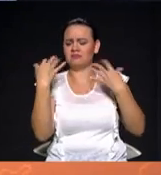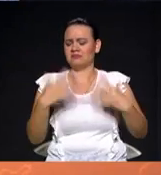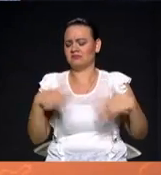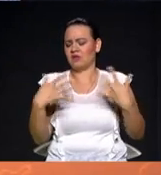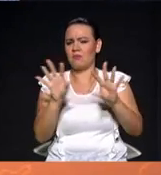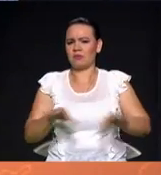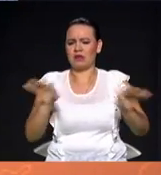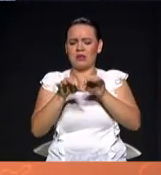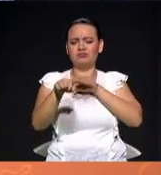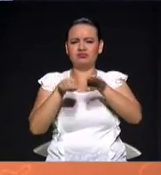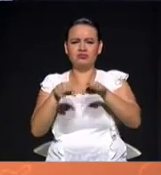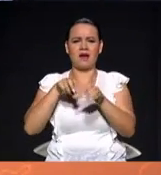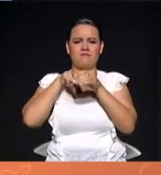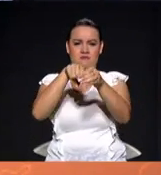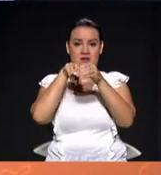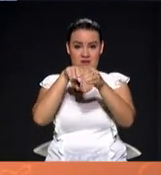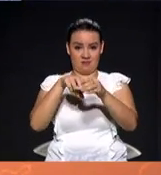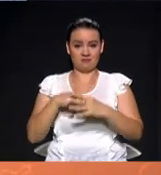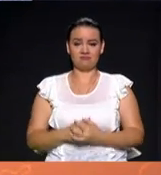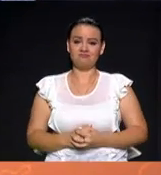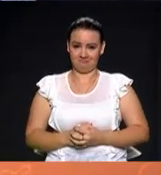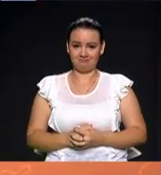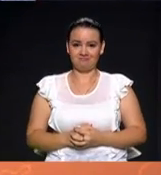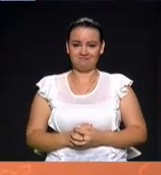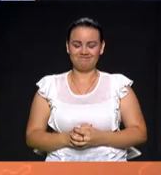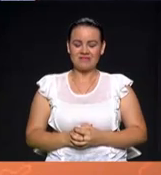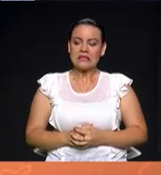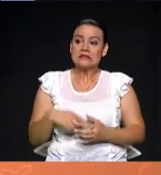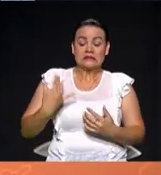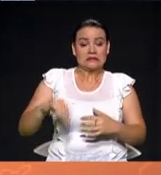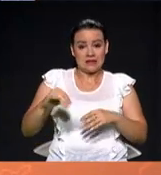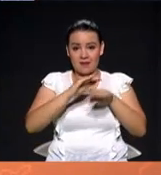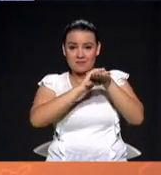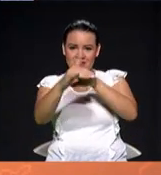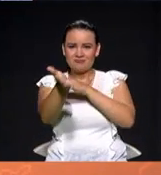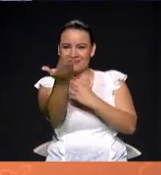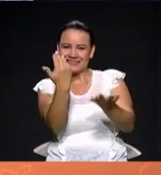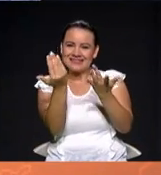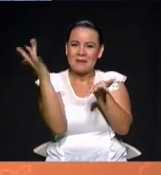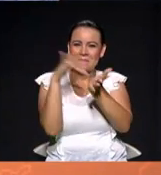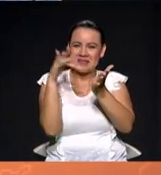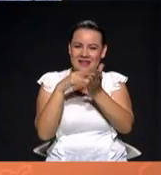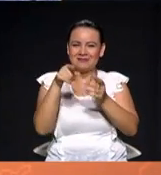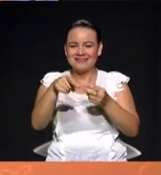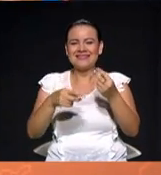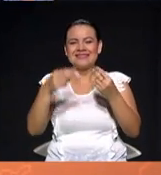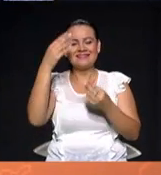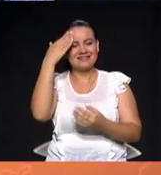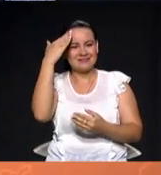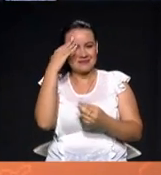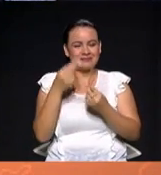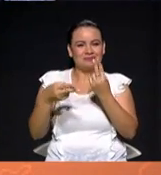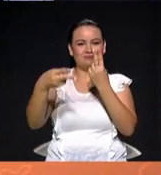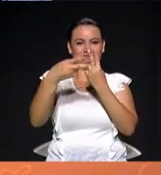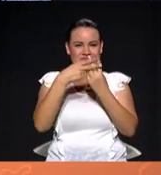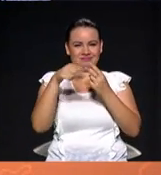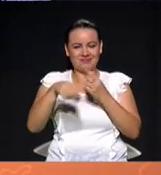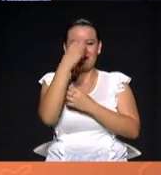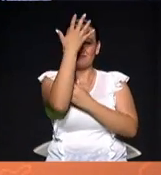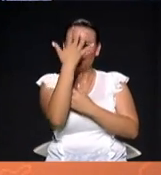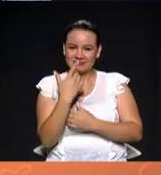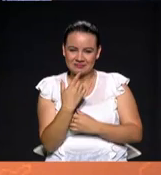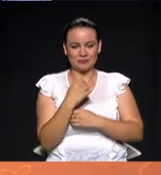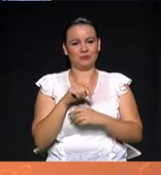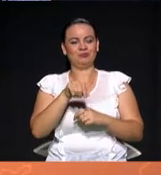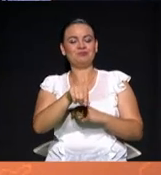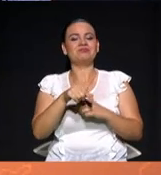que antes natalia nos haga una importante implicación así de limitaciones a que sigan participando a través de las redes sociales y también nos pueden seguir por facebook live